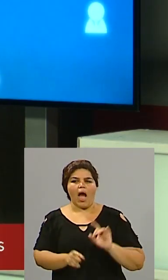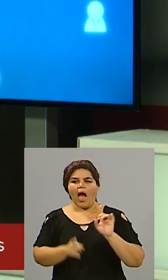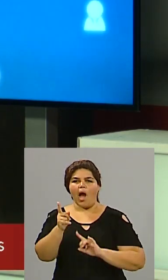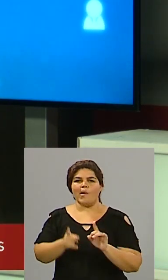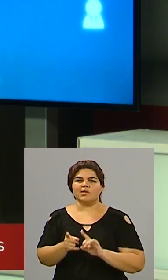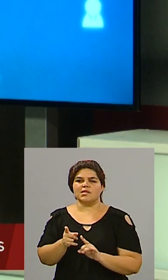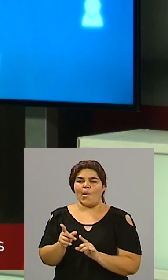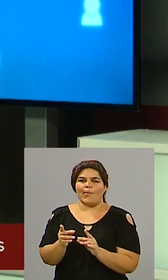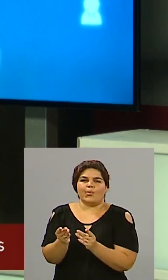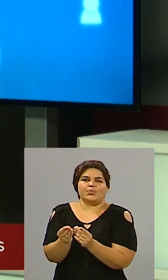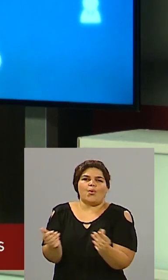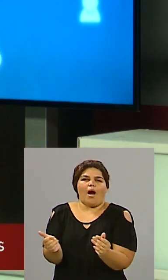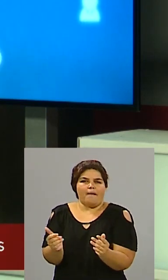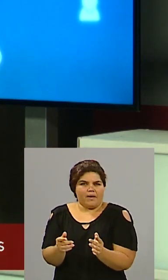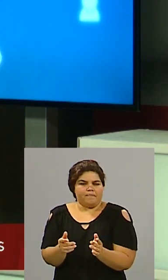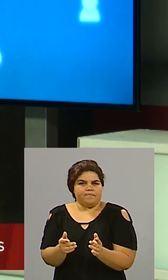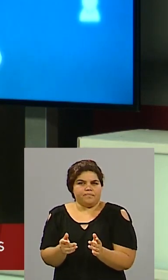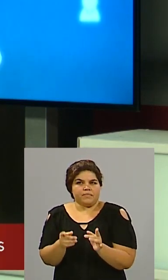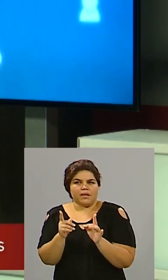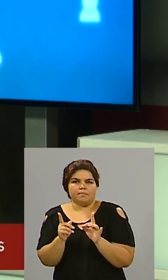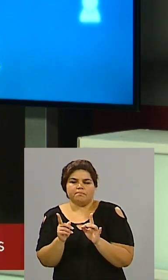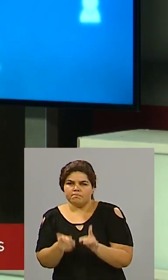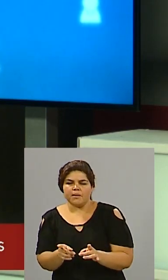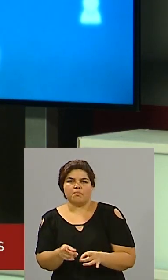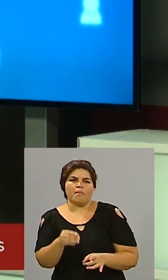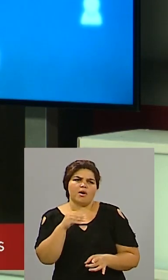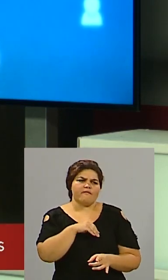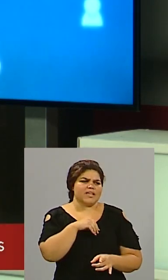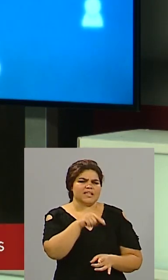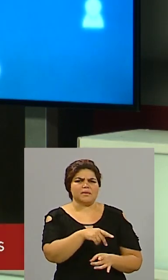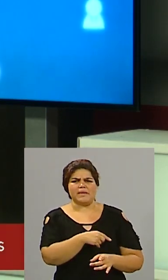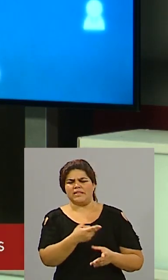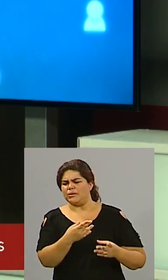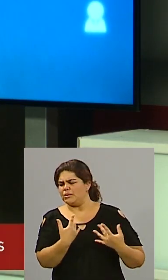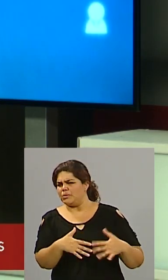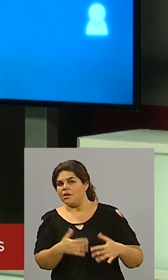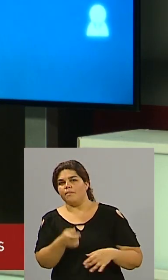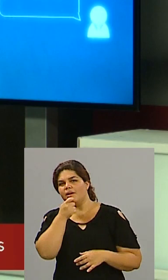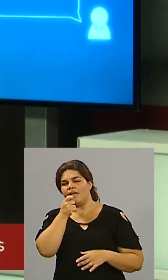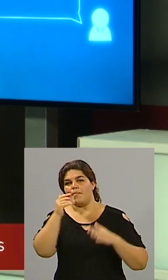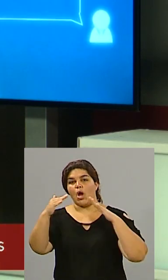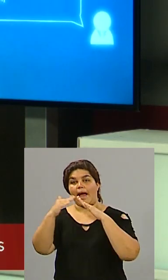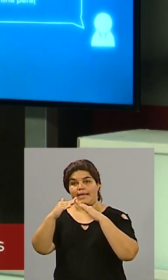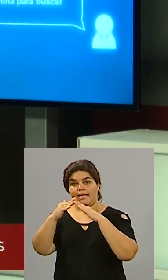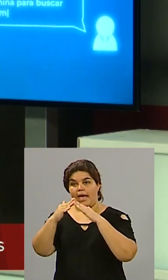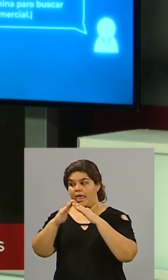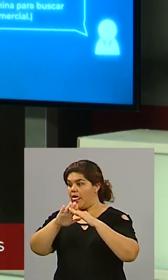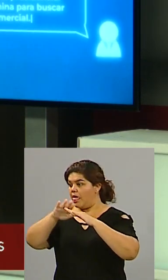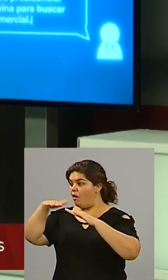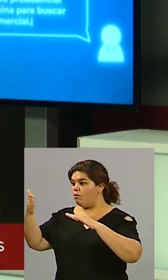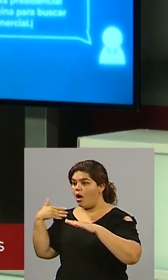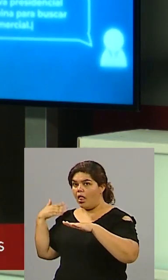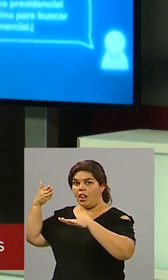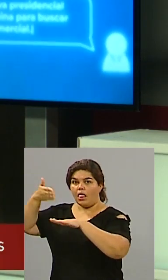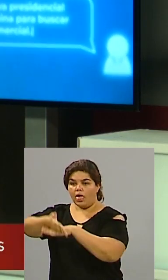víctima, obviamente la pasa muy mal? Hablamos de, se te meten por el patio de la casa, te roban una bicicleta, te roban el celular en la plaza. Y lo digo